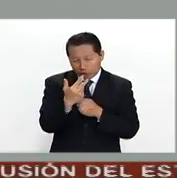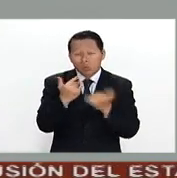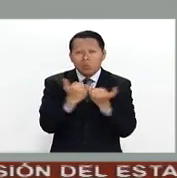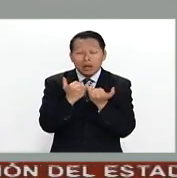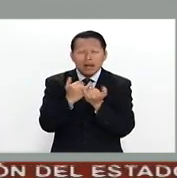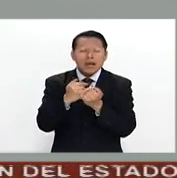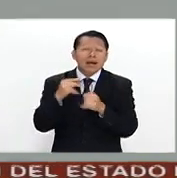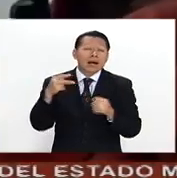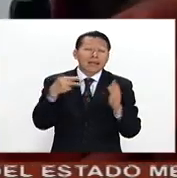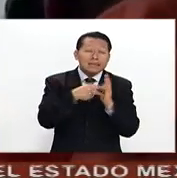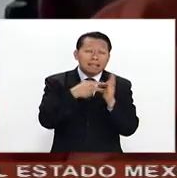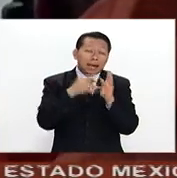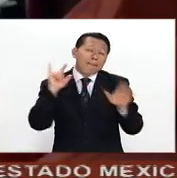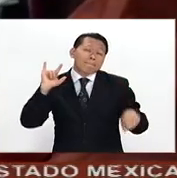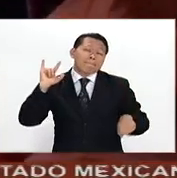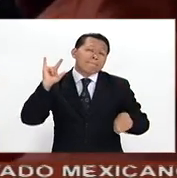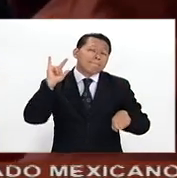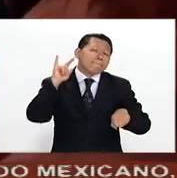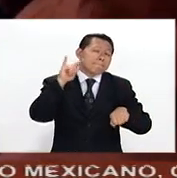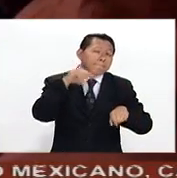aterrizar en la base aérea de